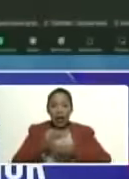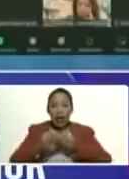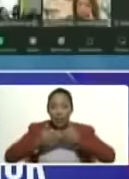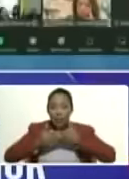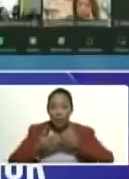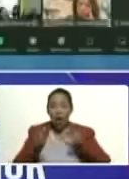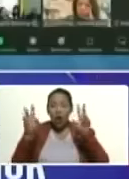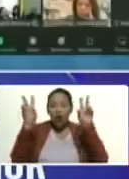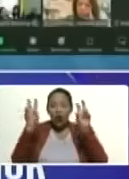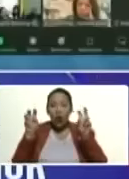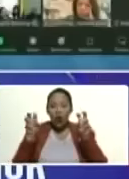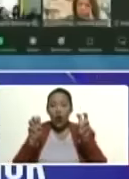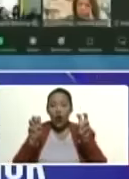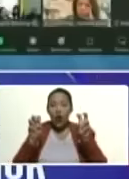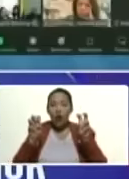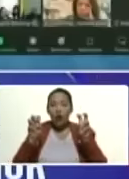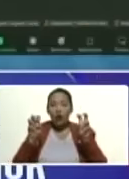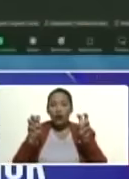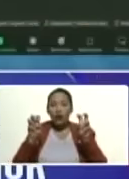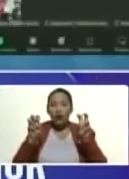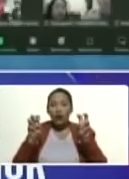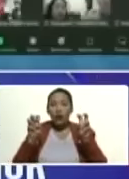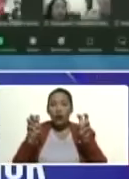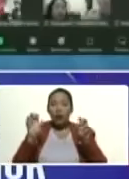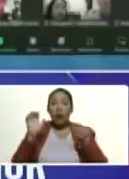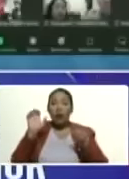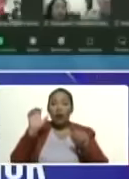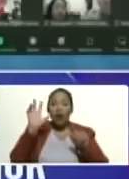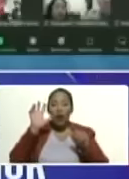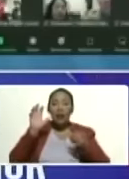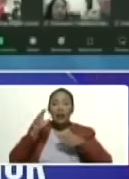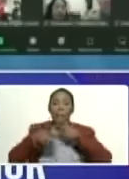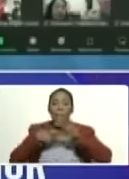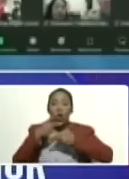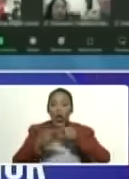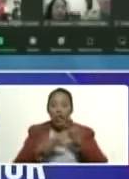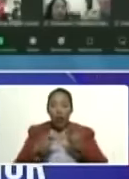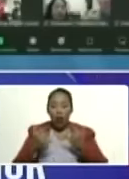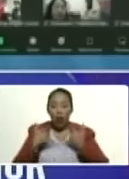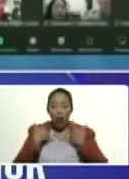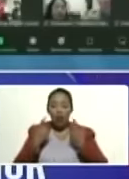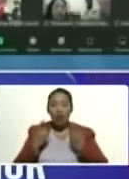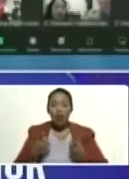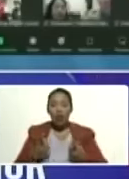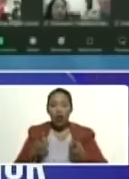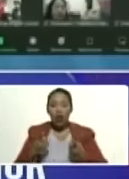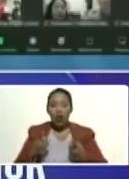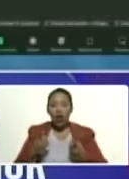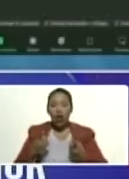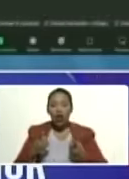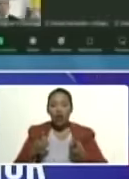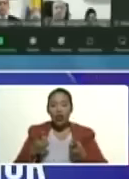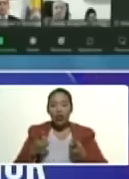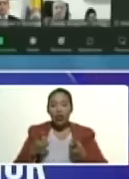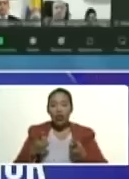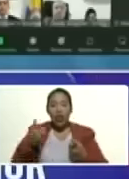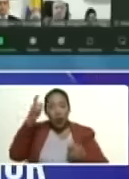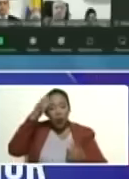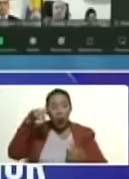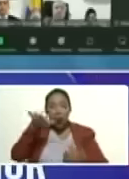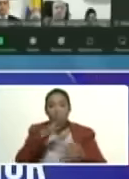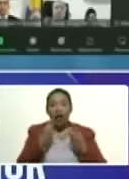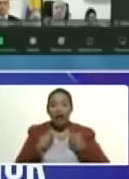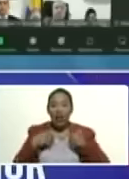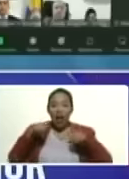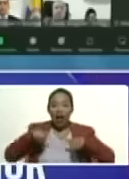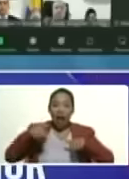surgimiento de una instancia política autónoma de lo que eran entonces las